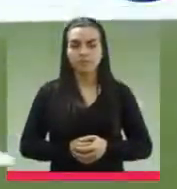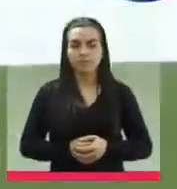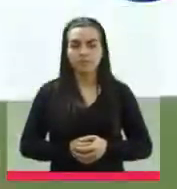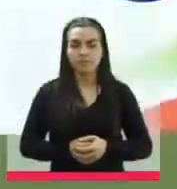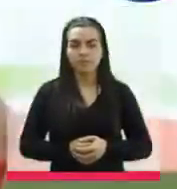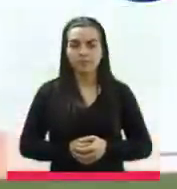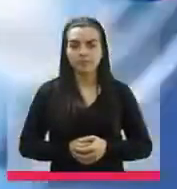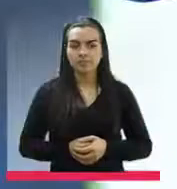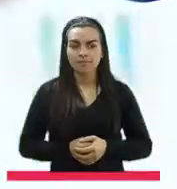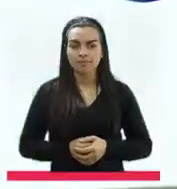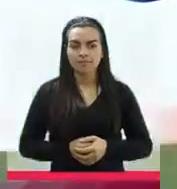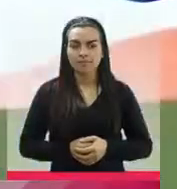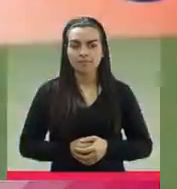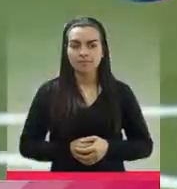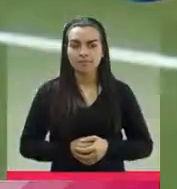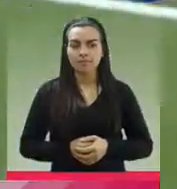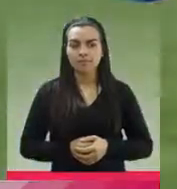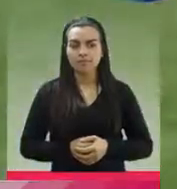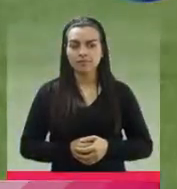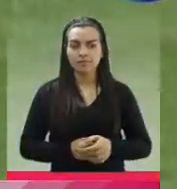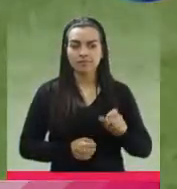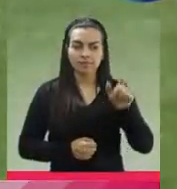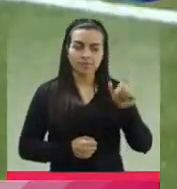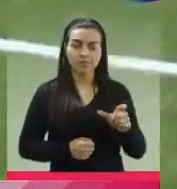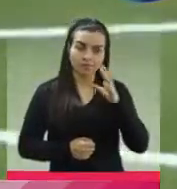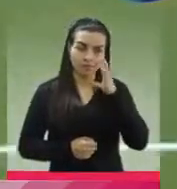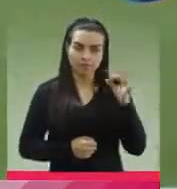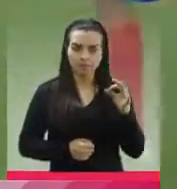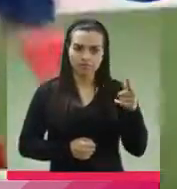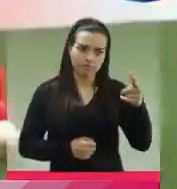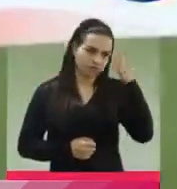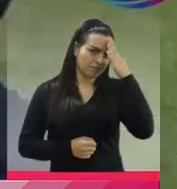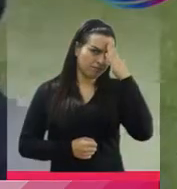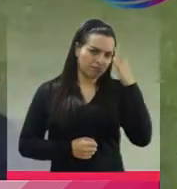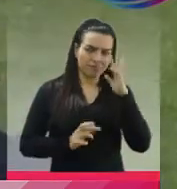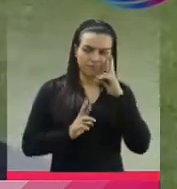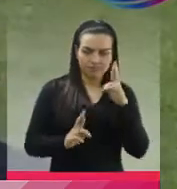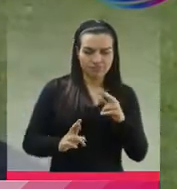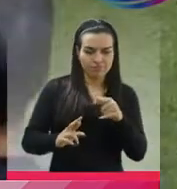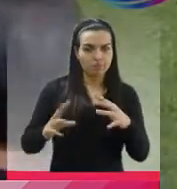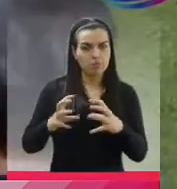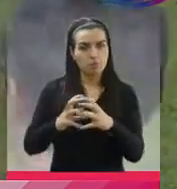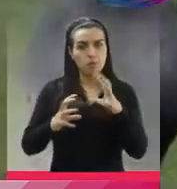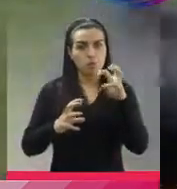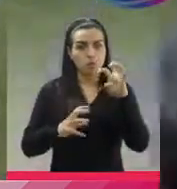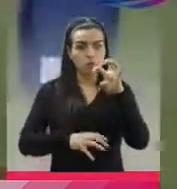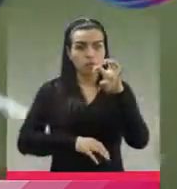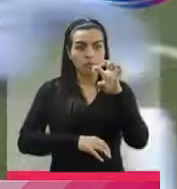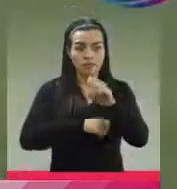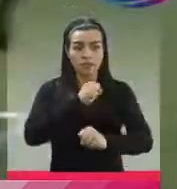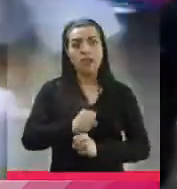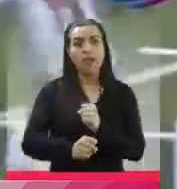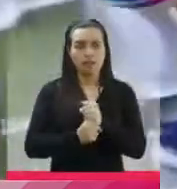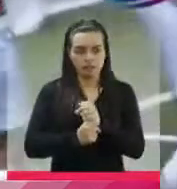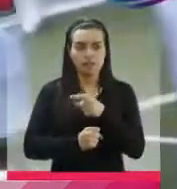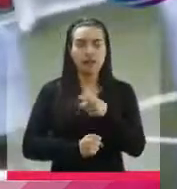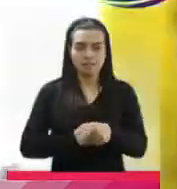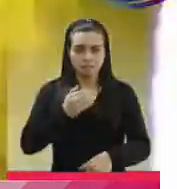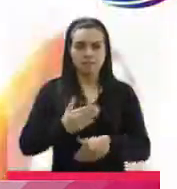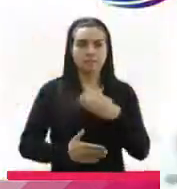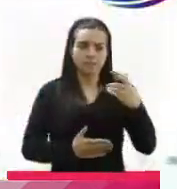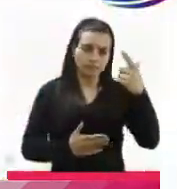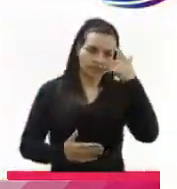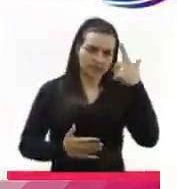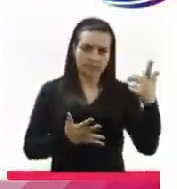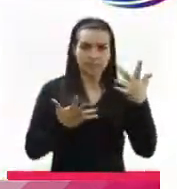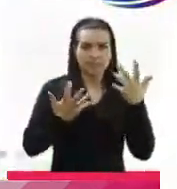Su vida ha girado en torno a un balón. Perdió la vista a los 9 años, precisamente en una cancha, cuando se le desprendió la retina, producto del